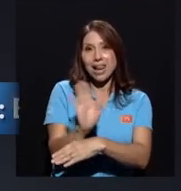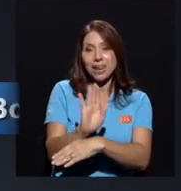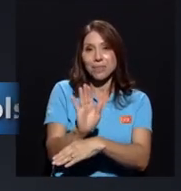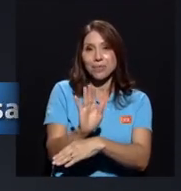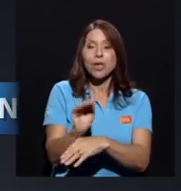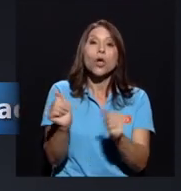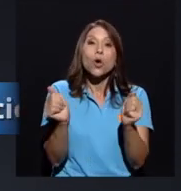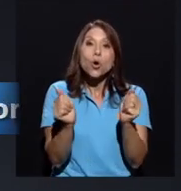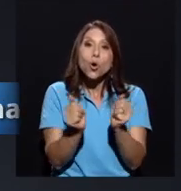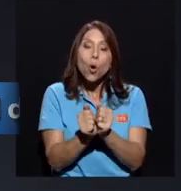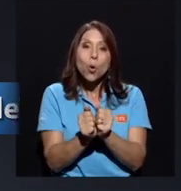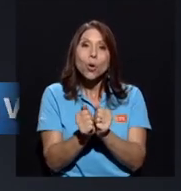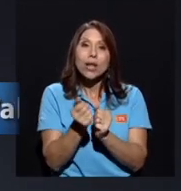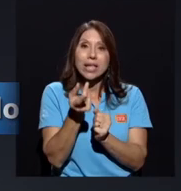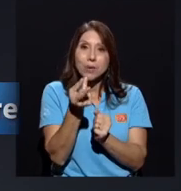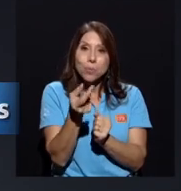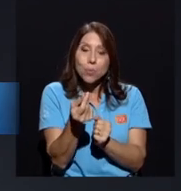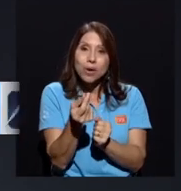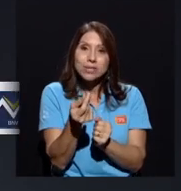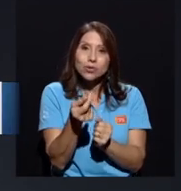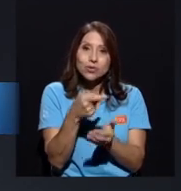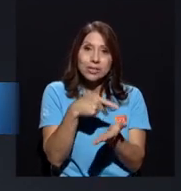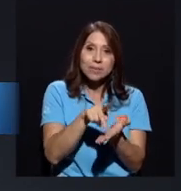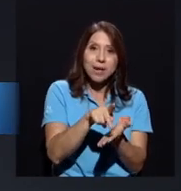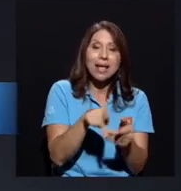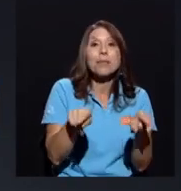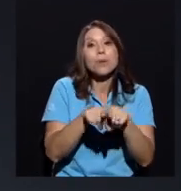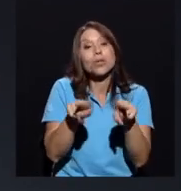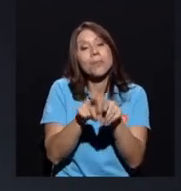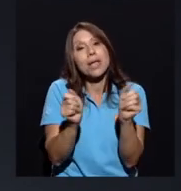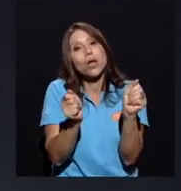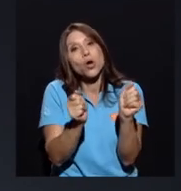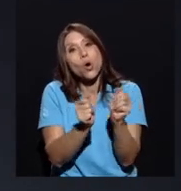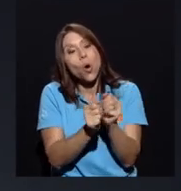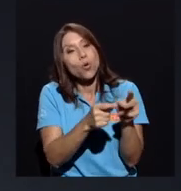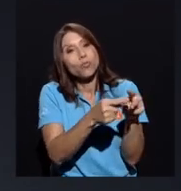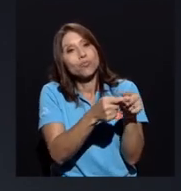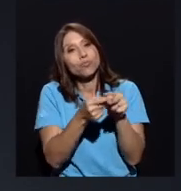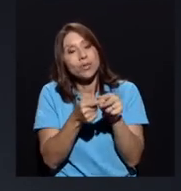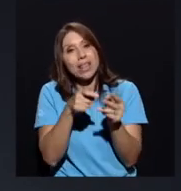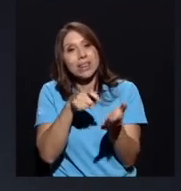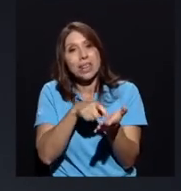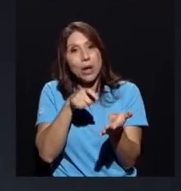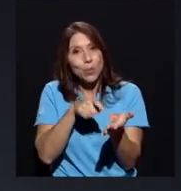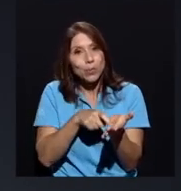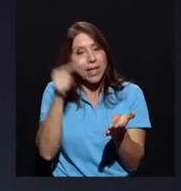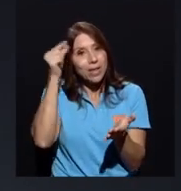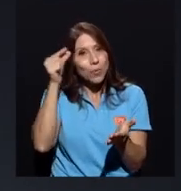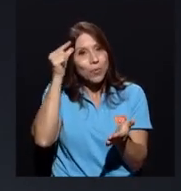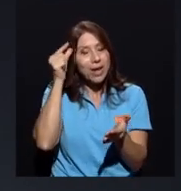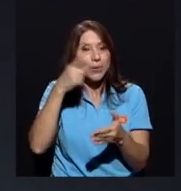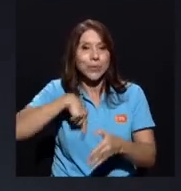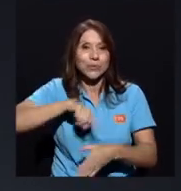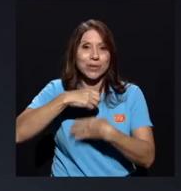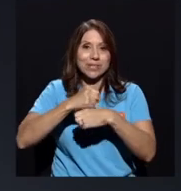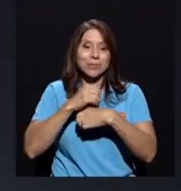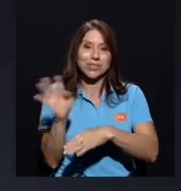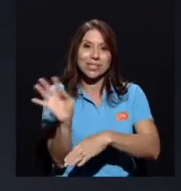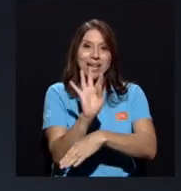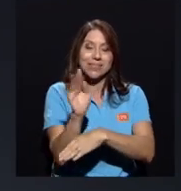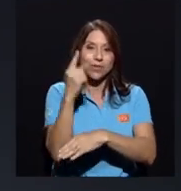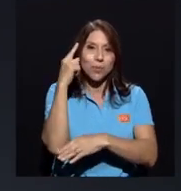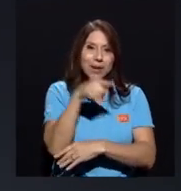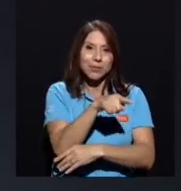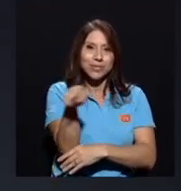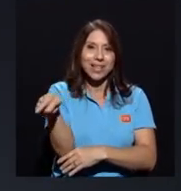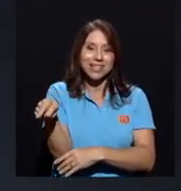con los impuestos pero también con la deuda que incurre el gobierno hacemos televisión para